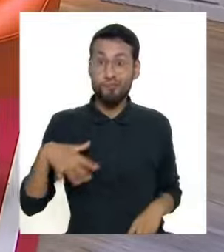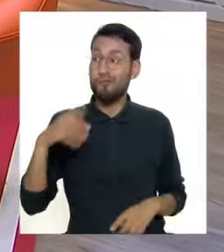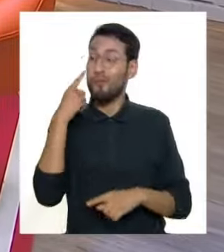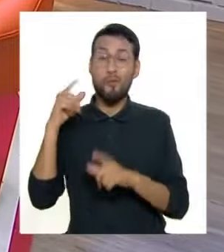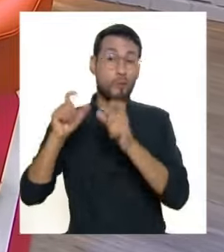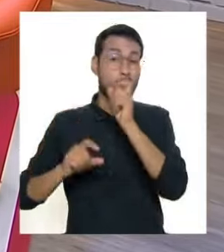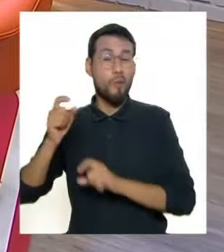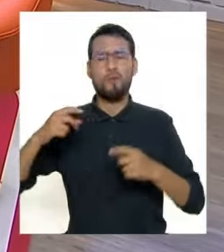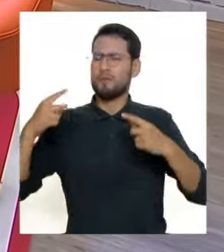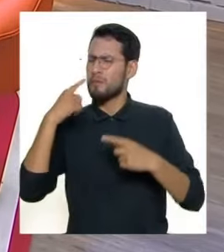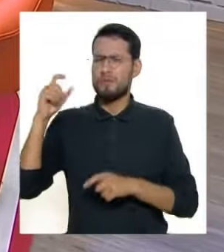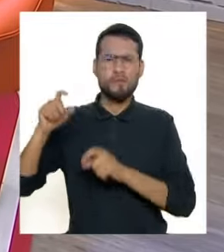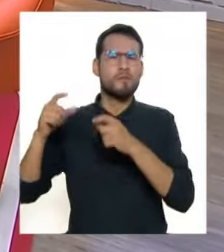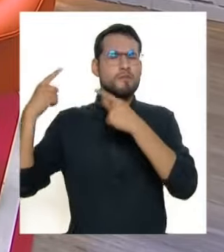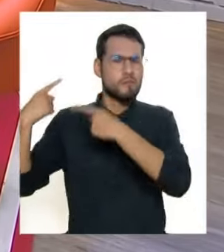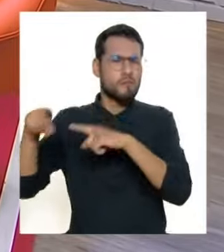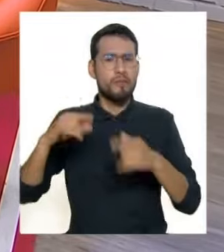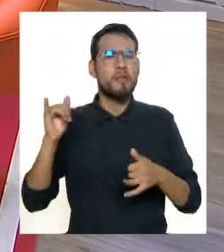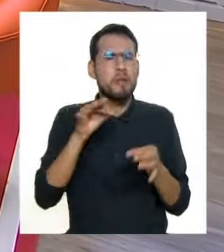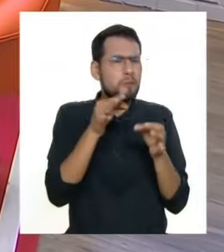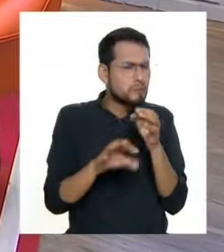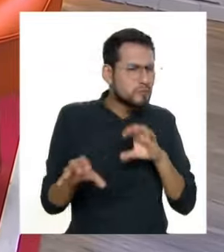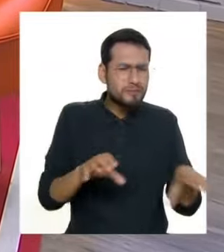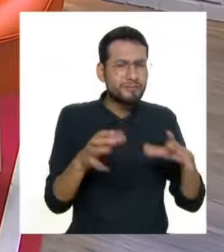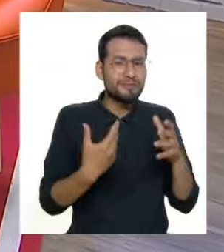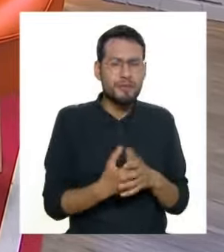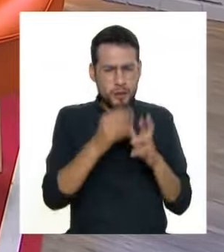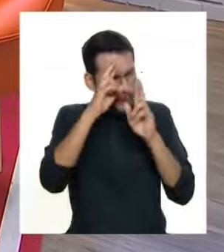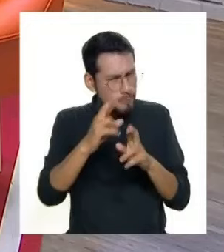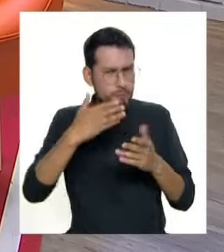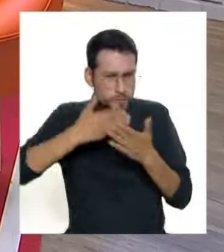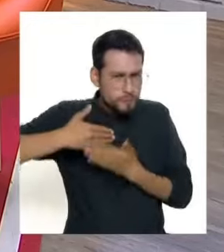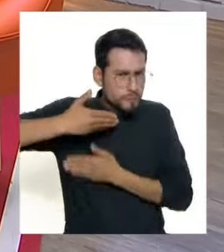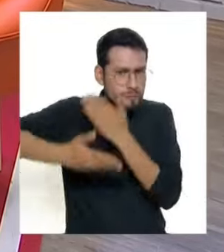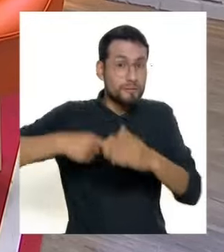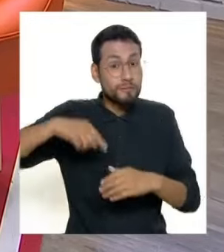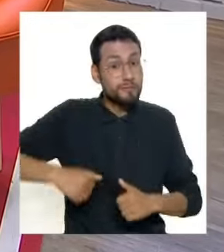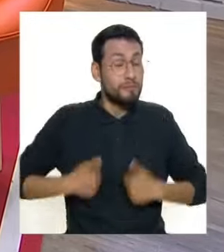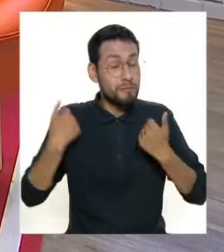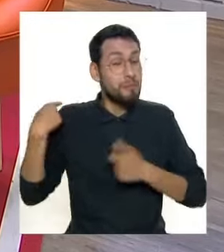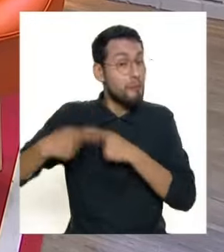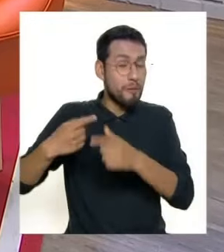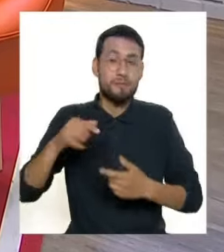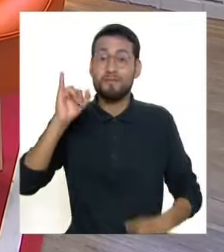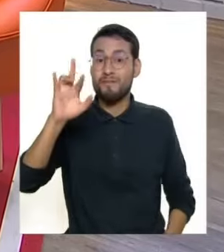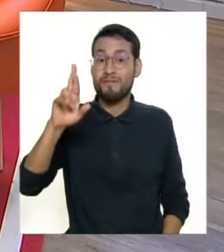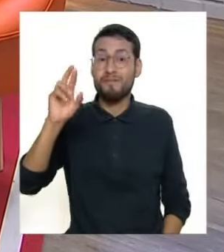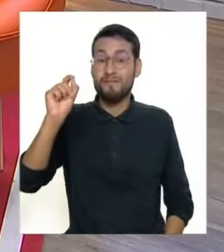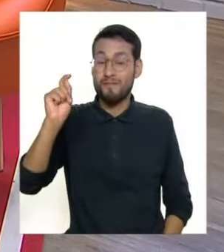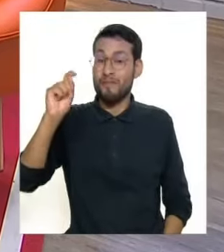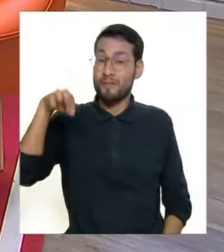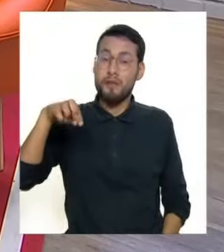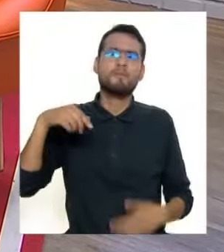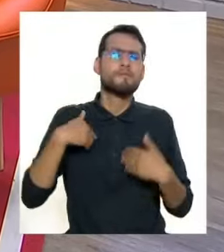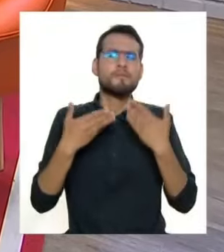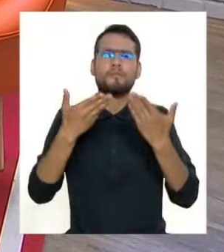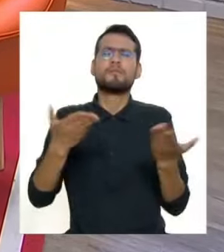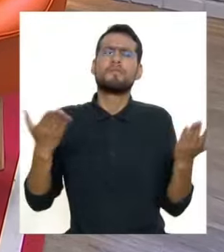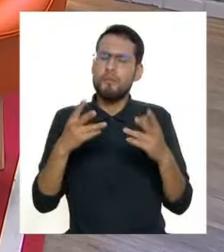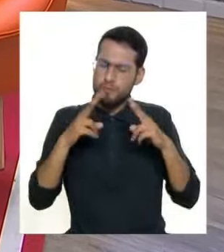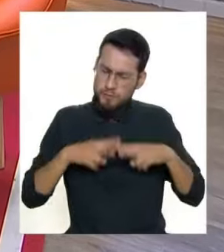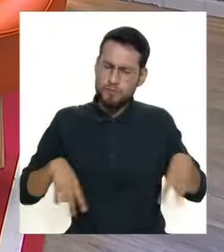héroes de la patria hasta las acciones más sencillas de respeto y bondad en nuestra vida diaria, el IRTP presenta Forjando